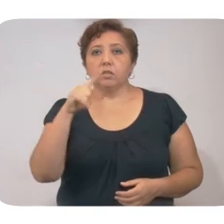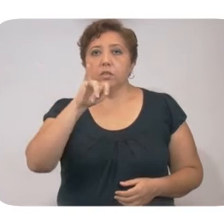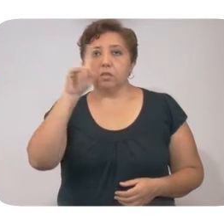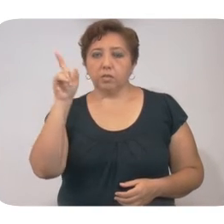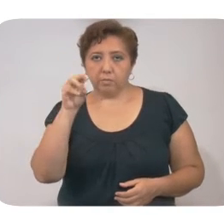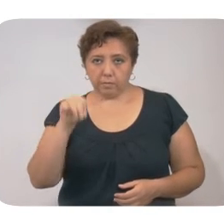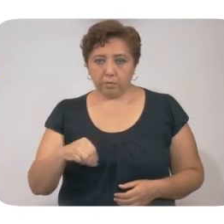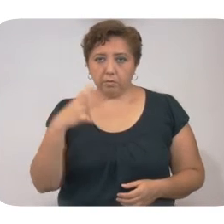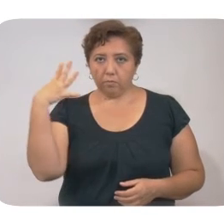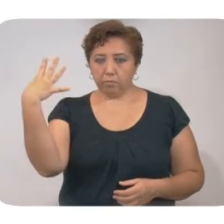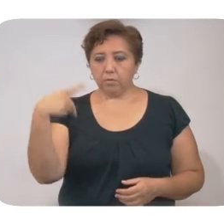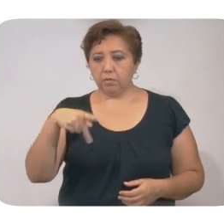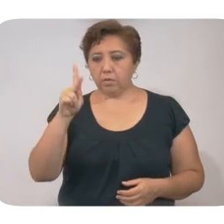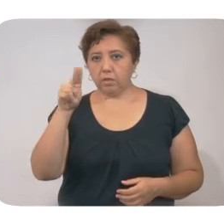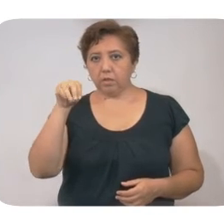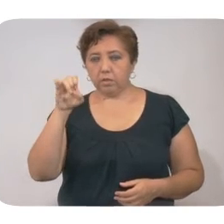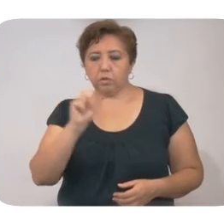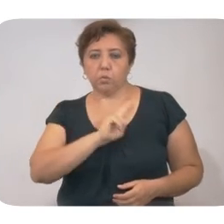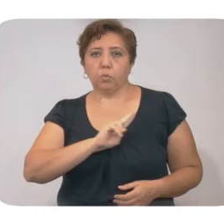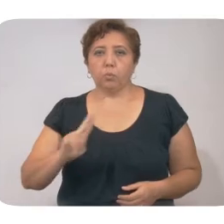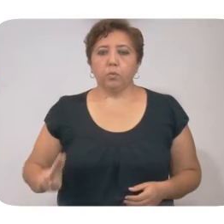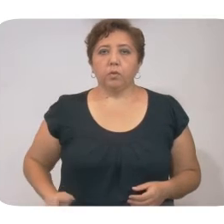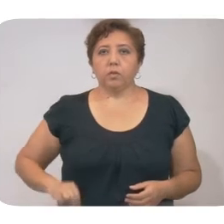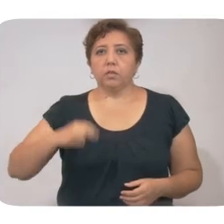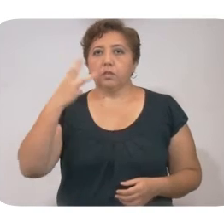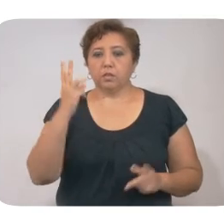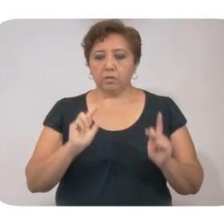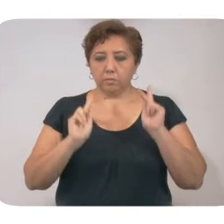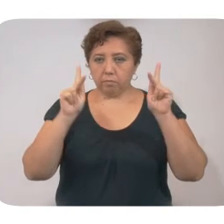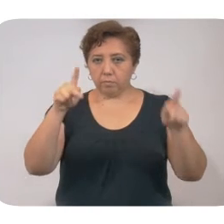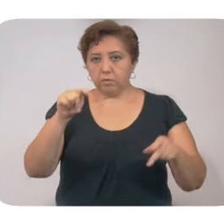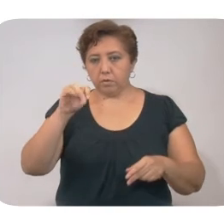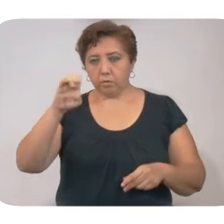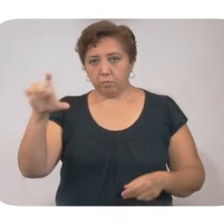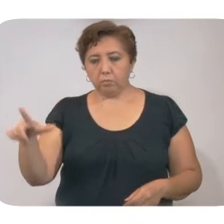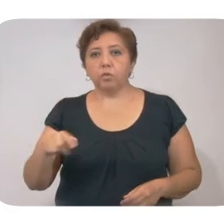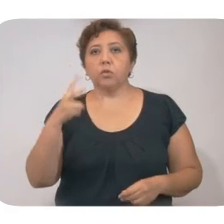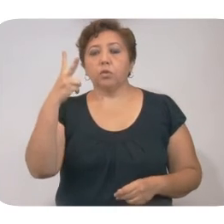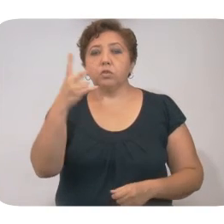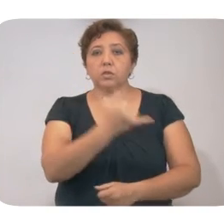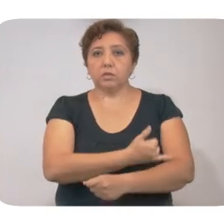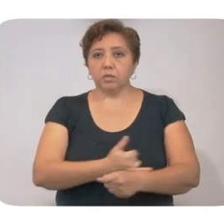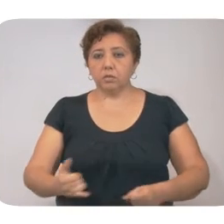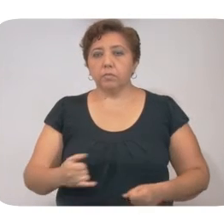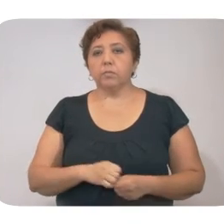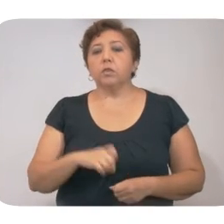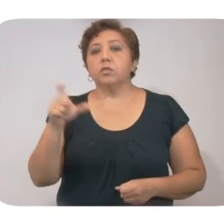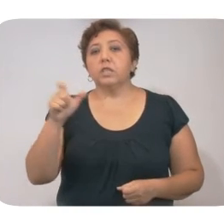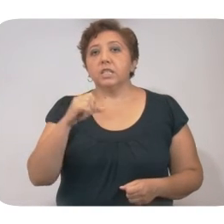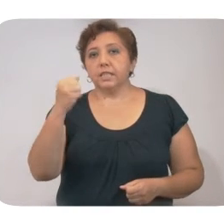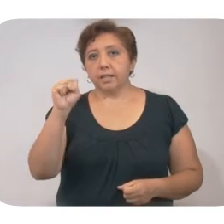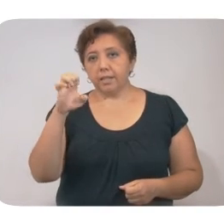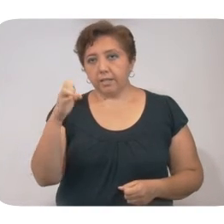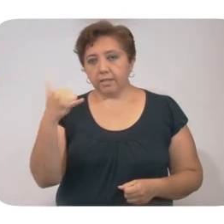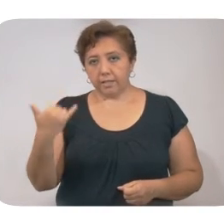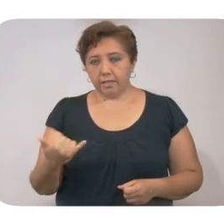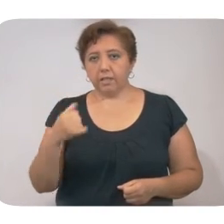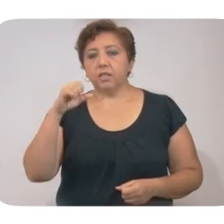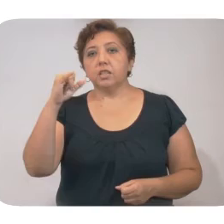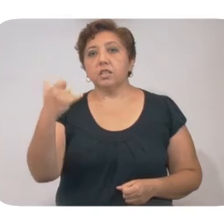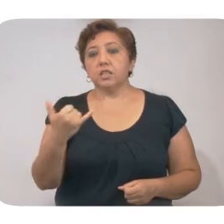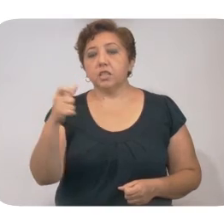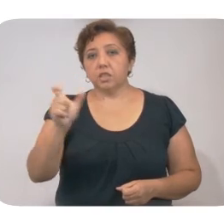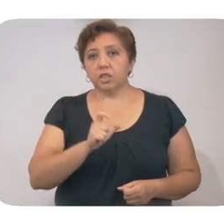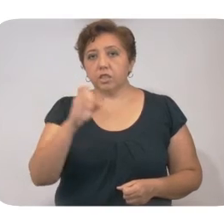Tizimín, 4 en Canacín y Humán, 3 en Progreso y Ticul, 2 en Izamal, Oxcuzcab, Seyé, Temozón y